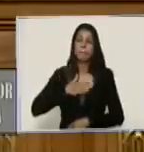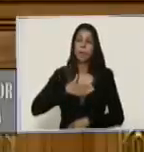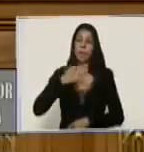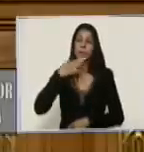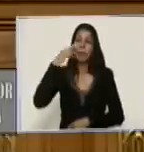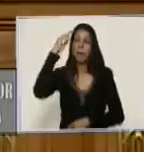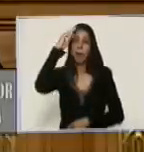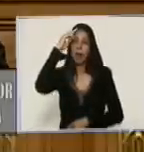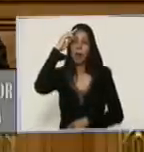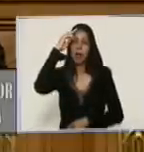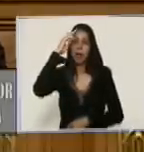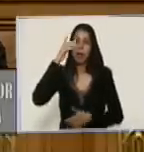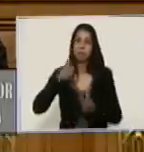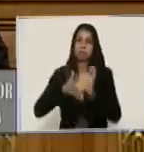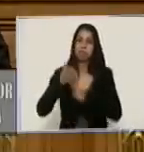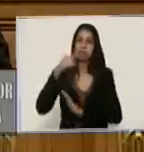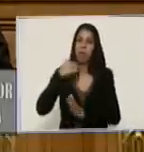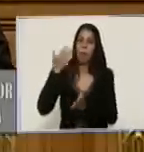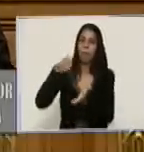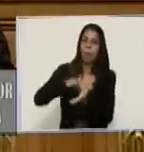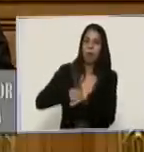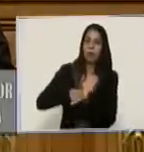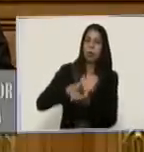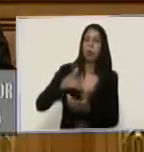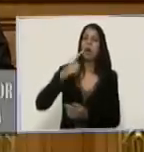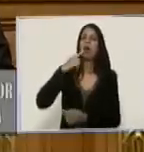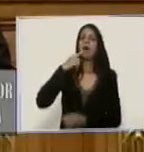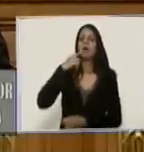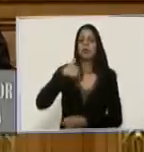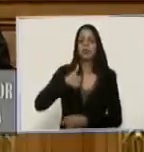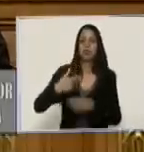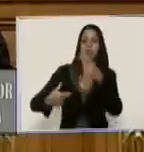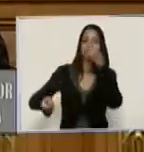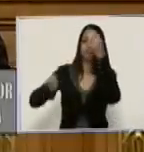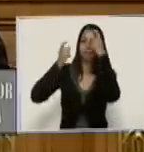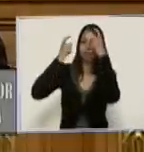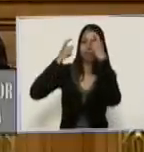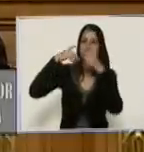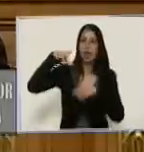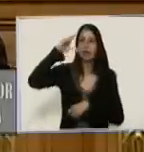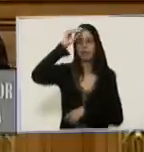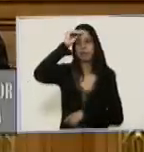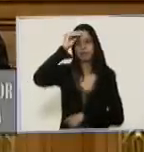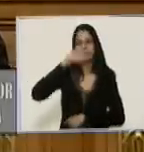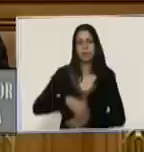de su partida física, me ha enseñado más que cualquiera de esos oligarcas.